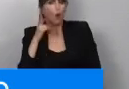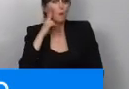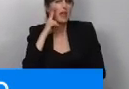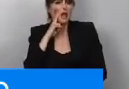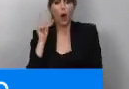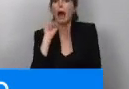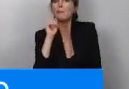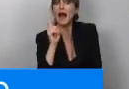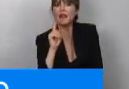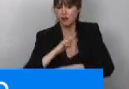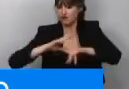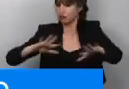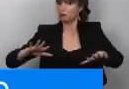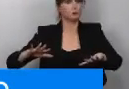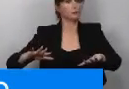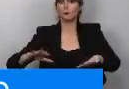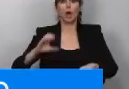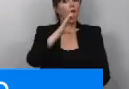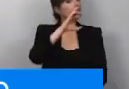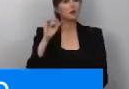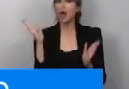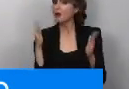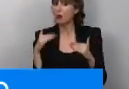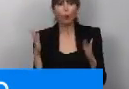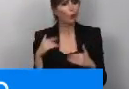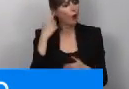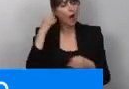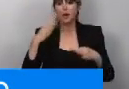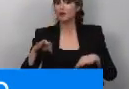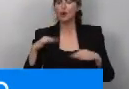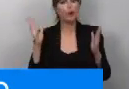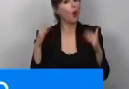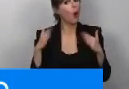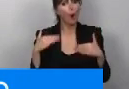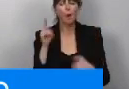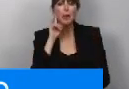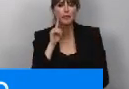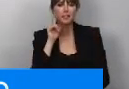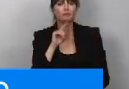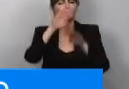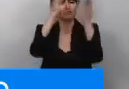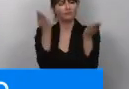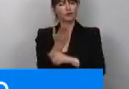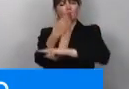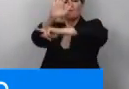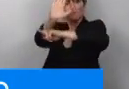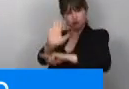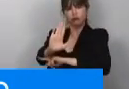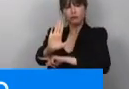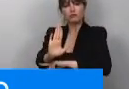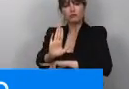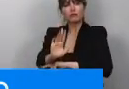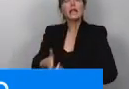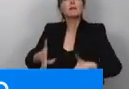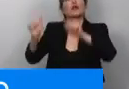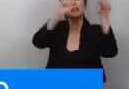amenazas que no se corresponden ni con la Ciencia ni con la racionalidad mostremos al mundo cómo se defiende a